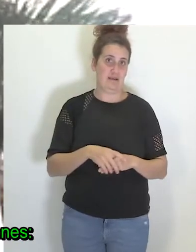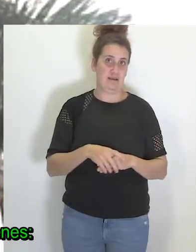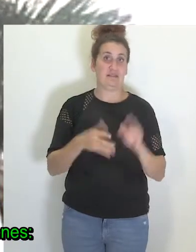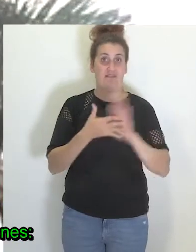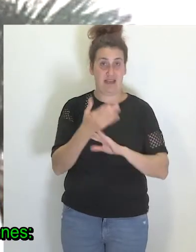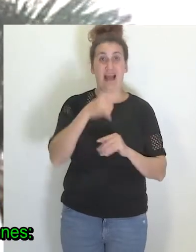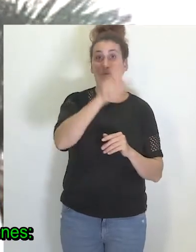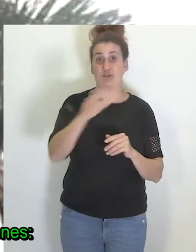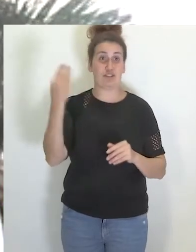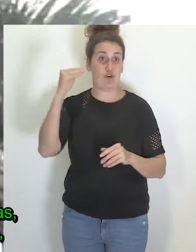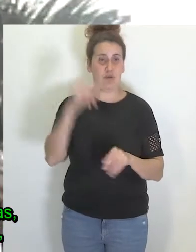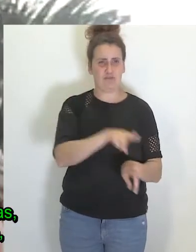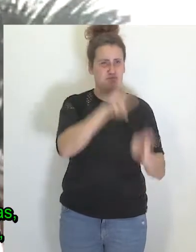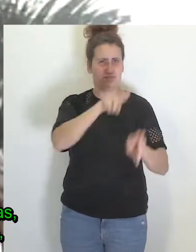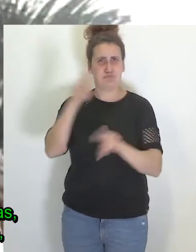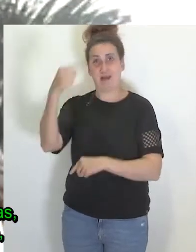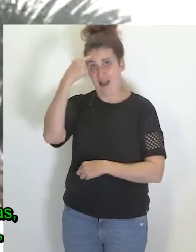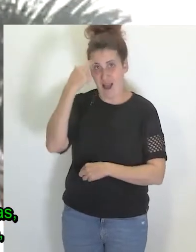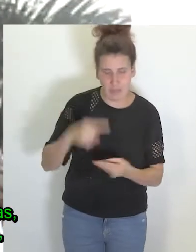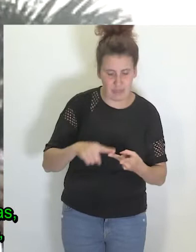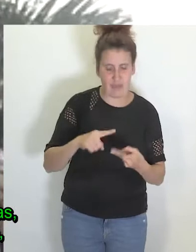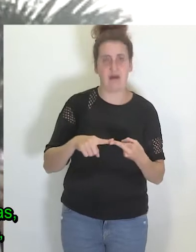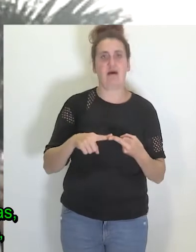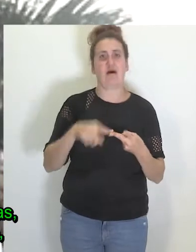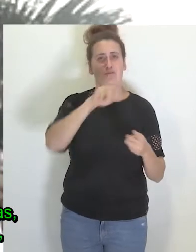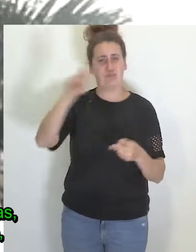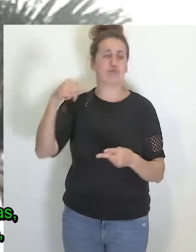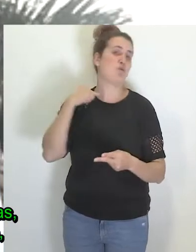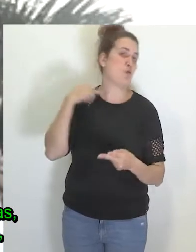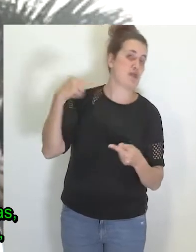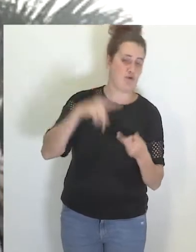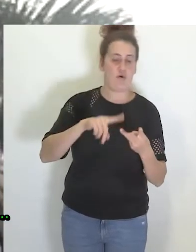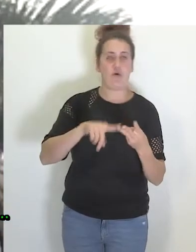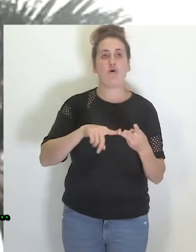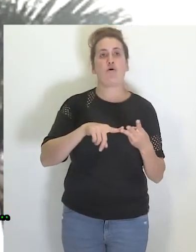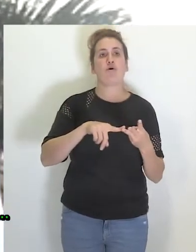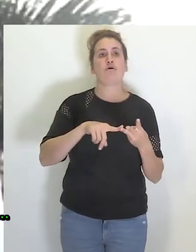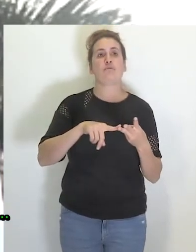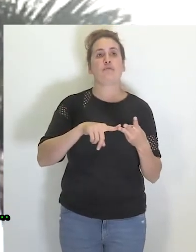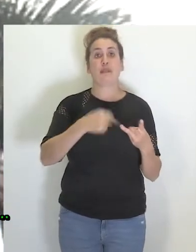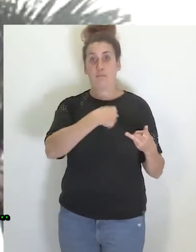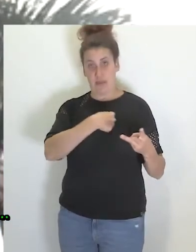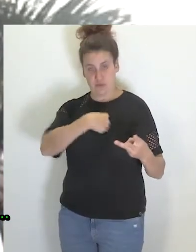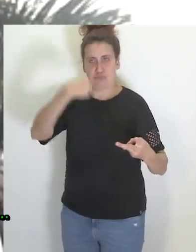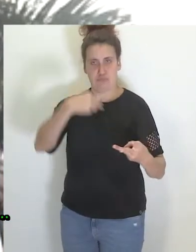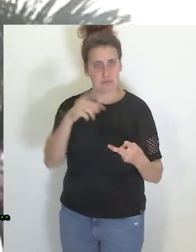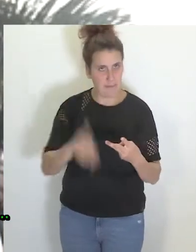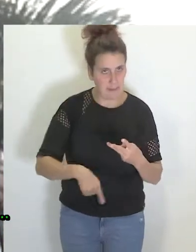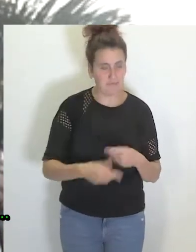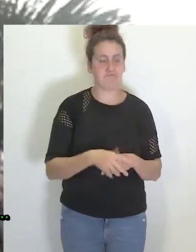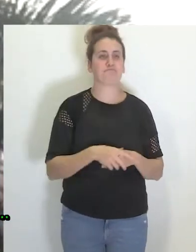a matar a los jóvenes. Les disparaban en las cabezas, les disparaban en el cuello, les disparaban en el